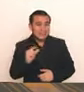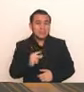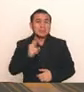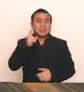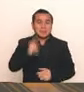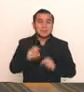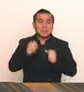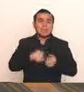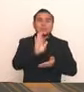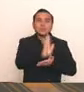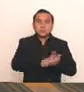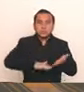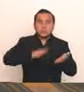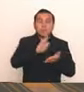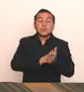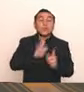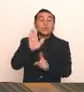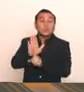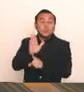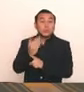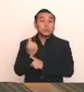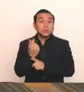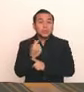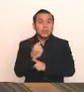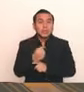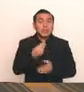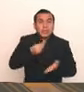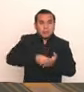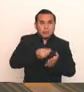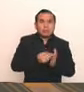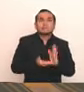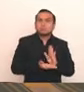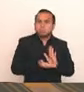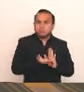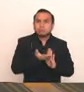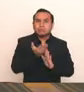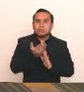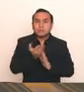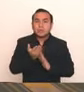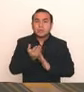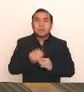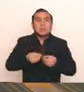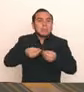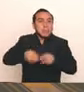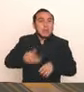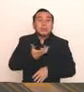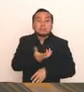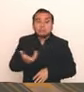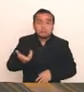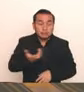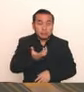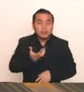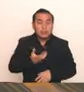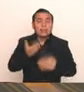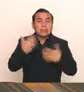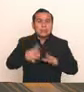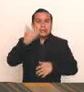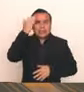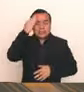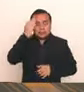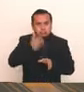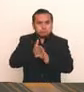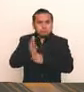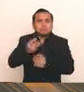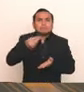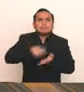pueden imprimir sus monedas y a pesar que sus economías son robustas y grandes cash no lo han logrado y hay muchos economistas advierten que